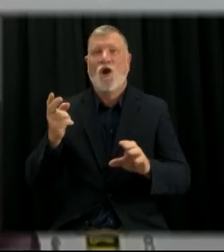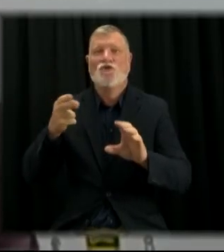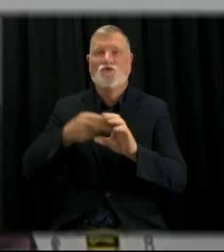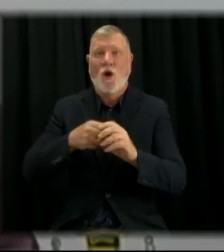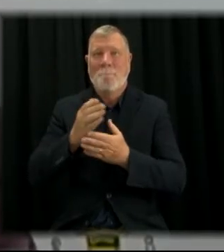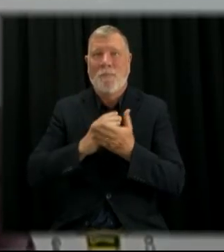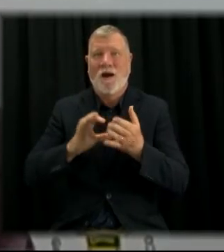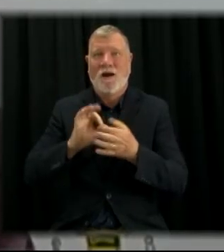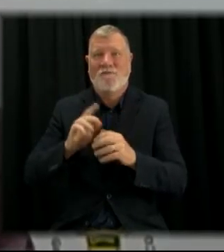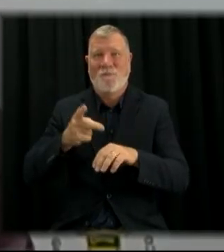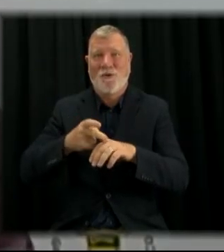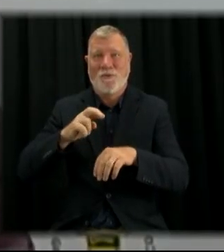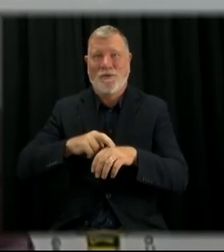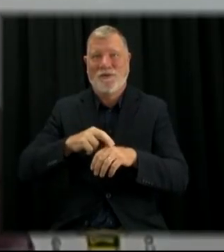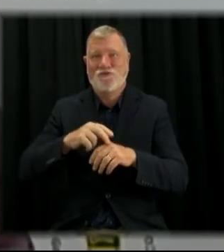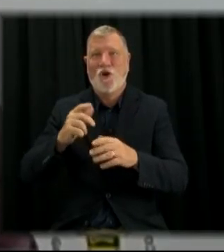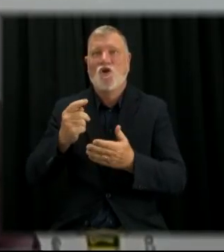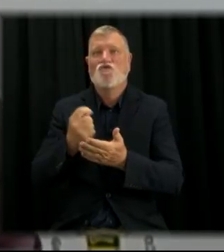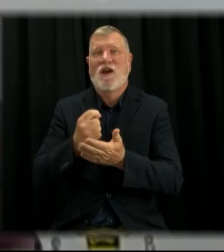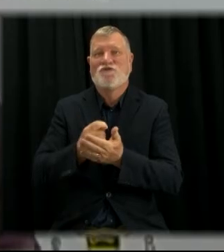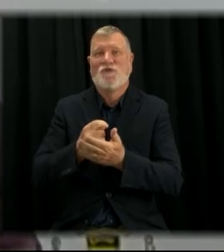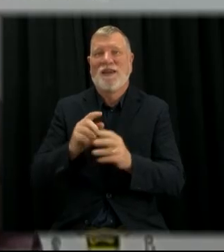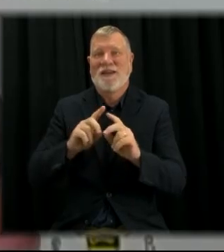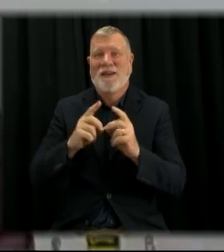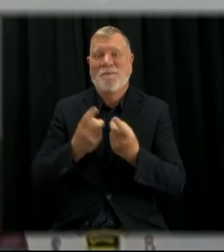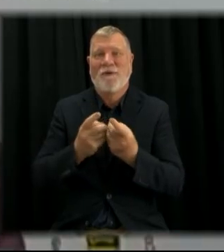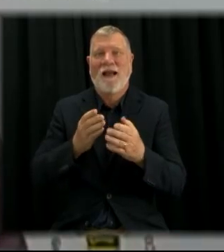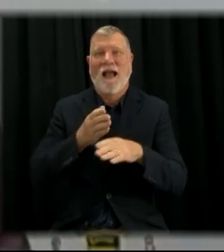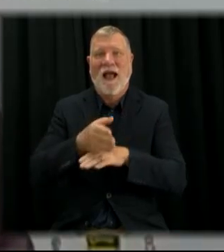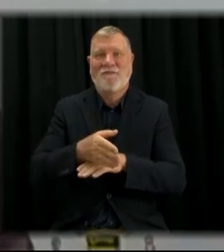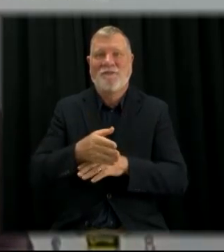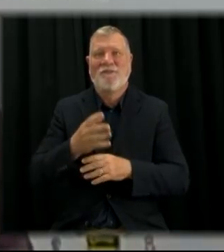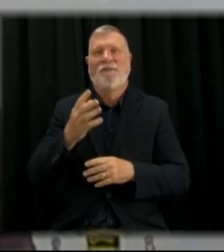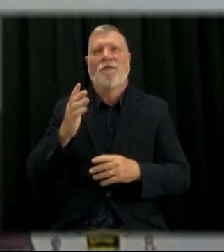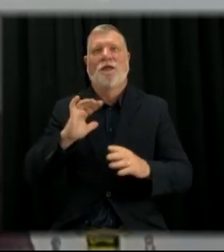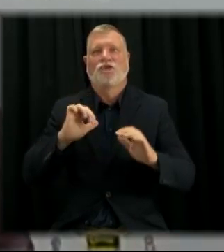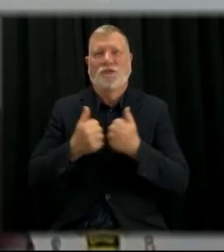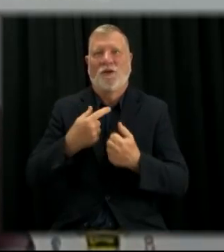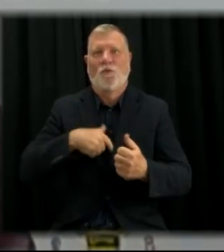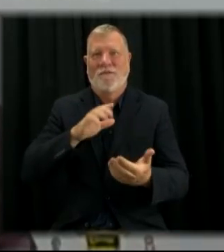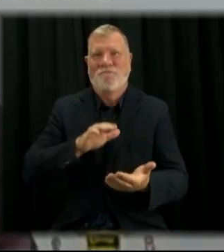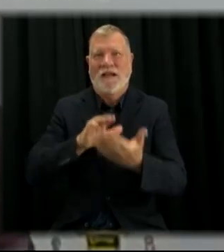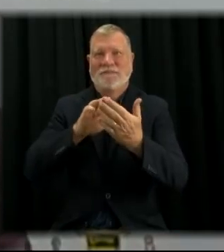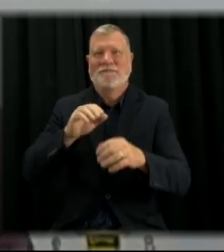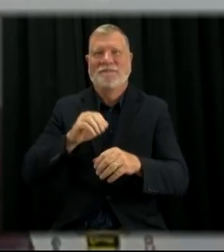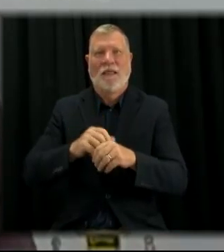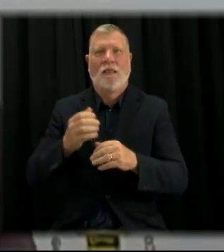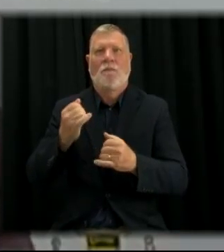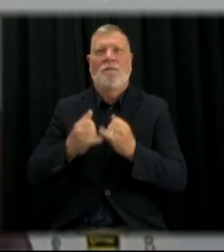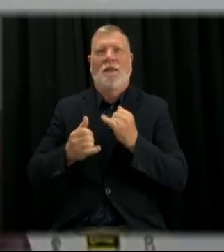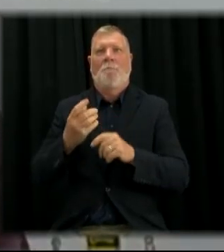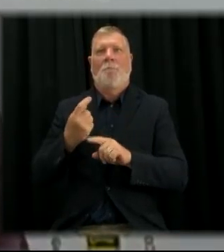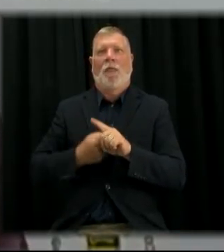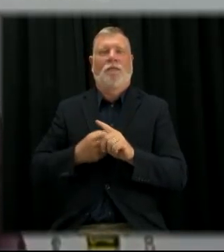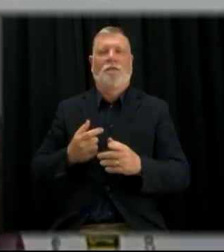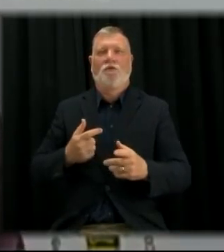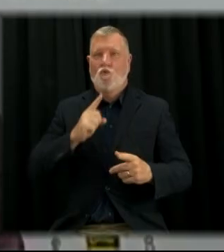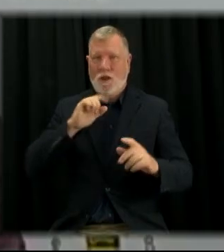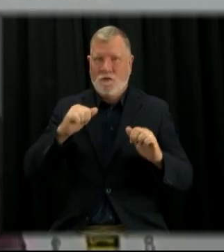época para ser parte del Departamento de Tesorería o del Departamento de Hacienda luego de todos los desafíos del